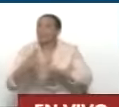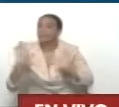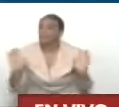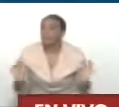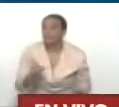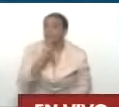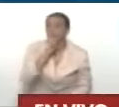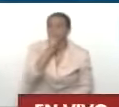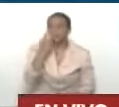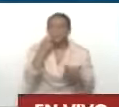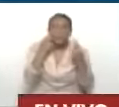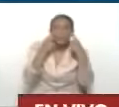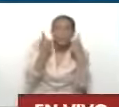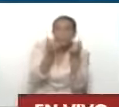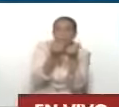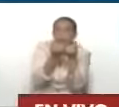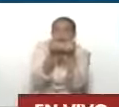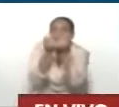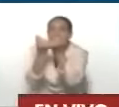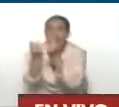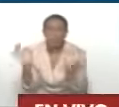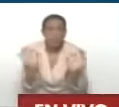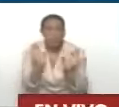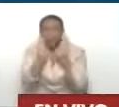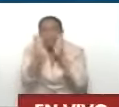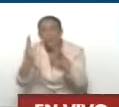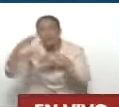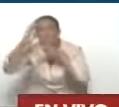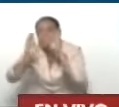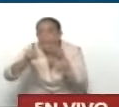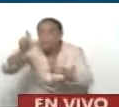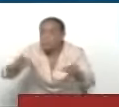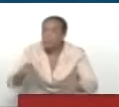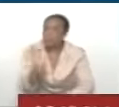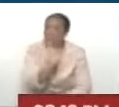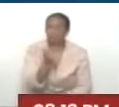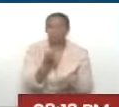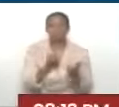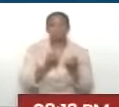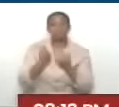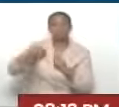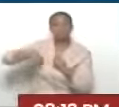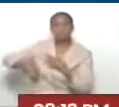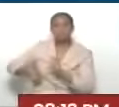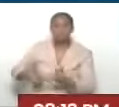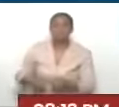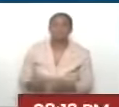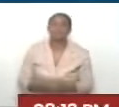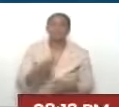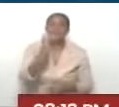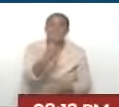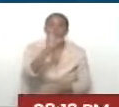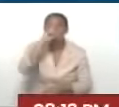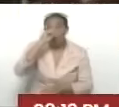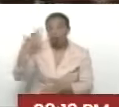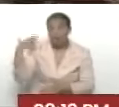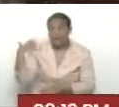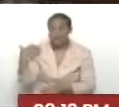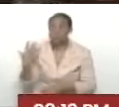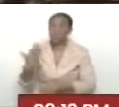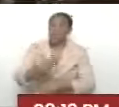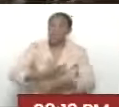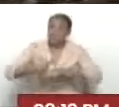Están pendientes de otras cosas, no están pendientes del pueblo. Así que exactamente hace 2 años en el Poliedro de